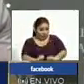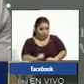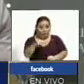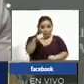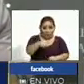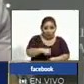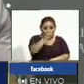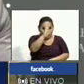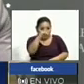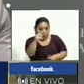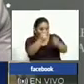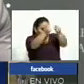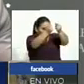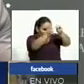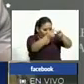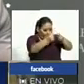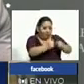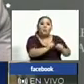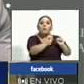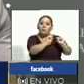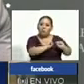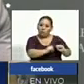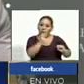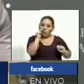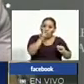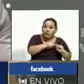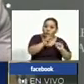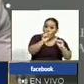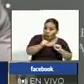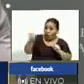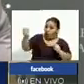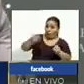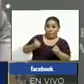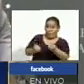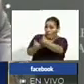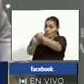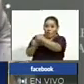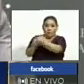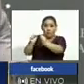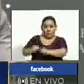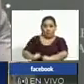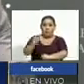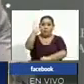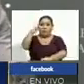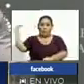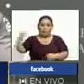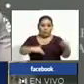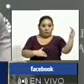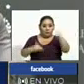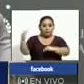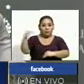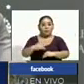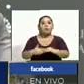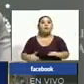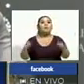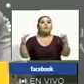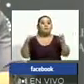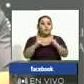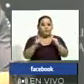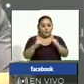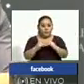establecer el presupuesto con el cual vamos a apoyar para que esta gente pueda regresar al país. Además tenemos que hacer,